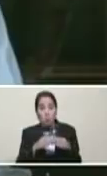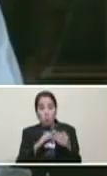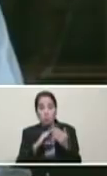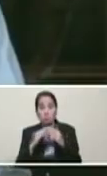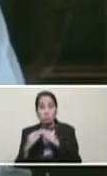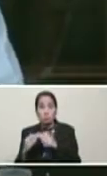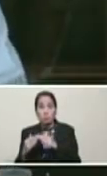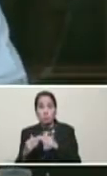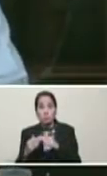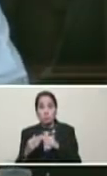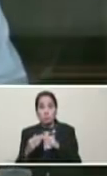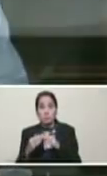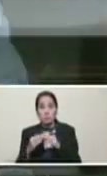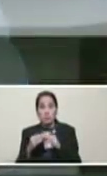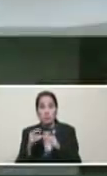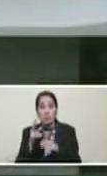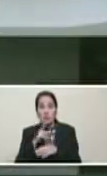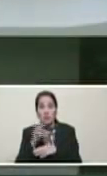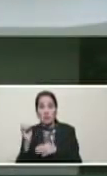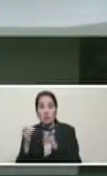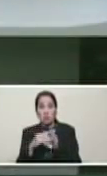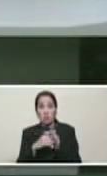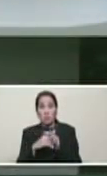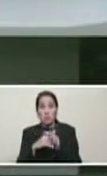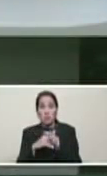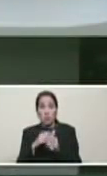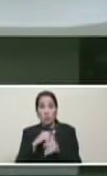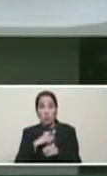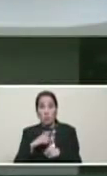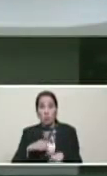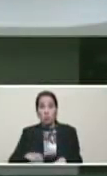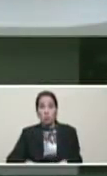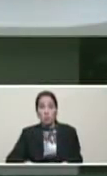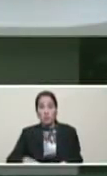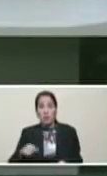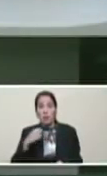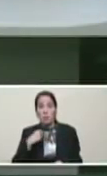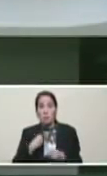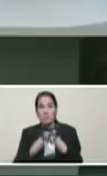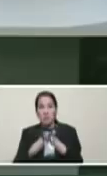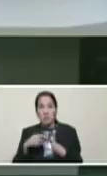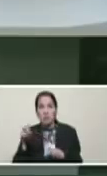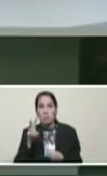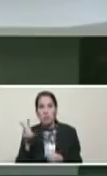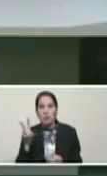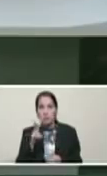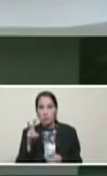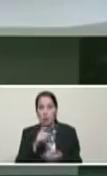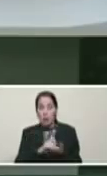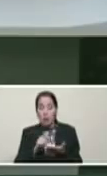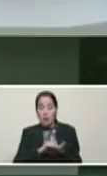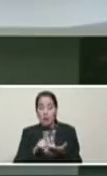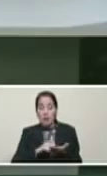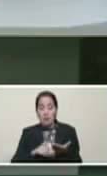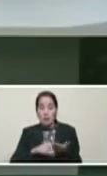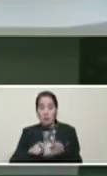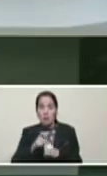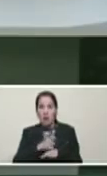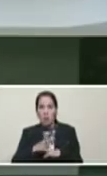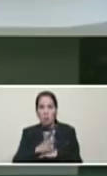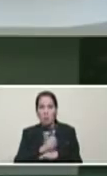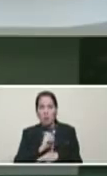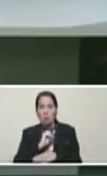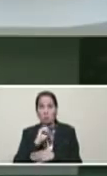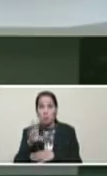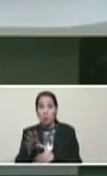300.000 portugueses le hago un llamado los portugueses que viven en venezuela que le escriban al gobierno de portugal para que